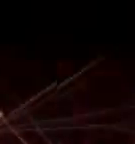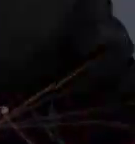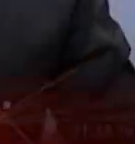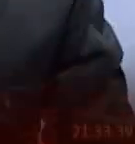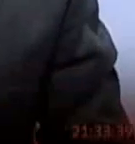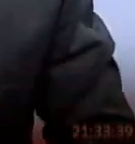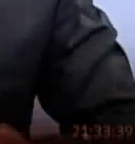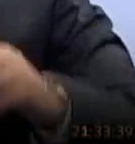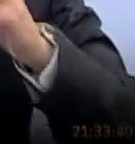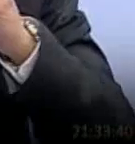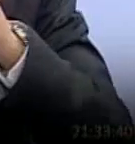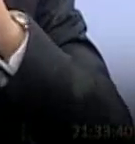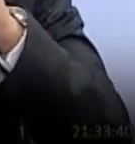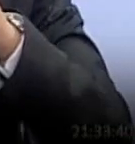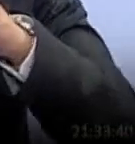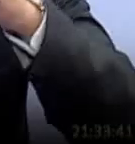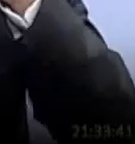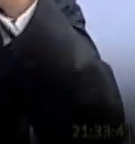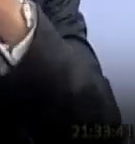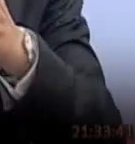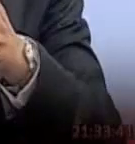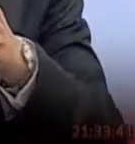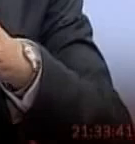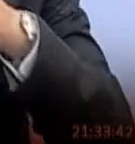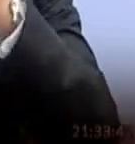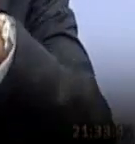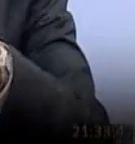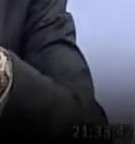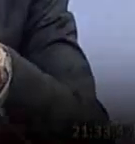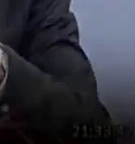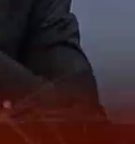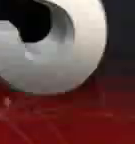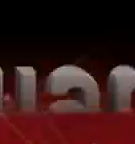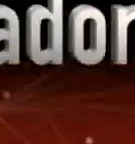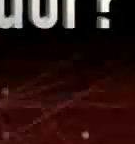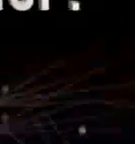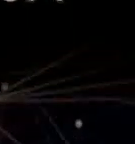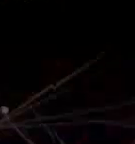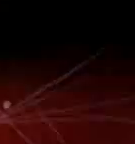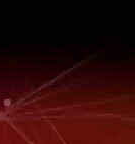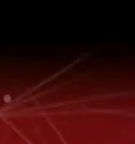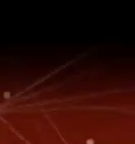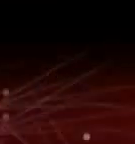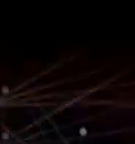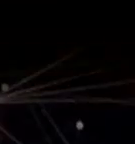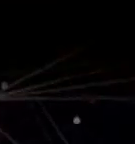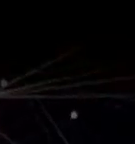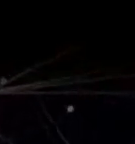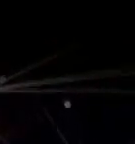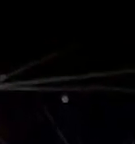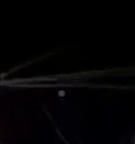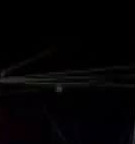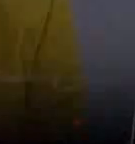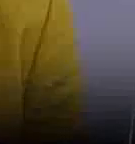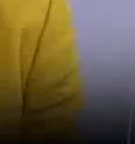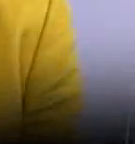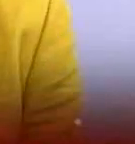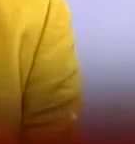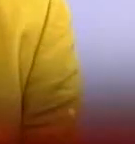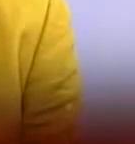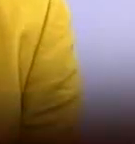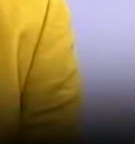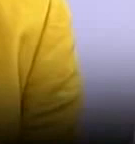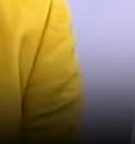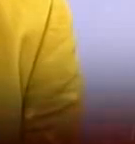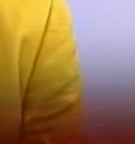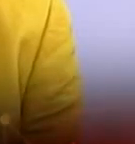política no se mezclen? Tenemos que investigar, además, verificar si es cierto o no es cierto. ¿Podemos hacer de este país un mejor Ecuador? Yo